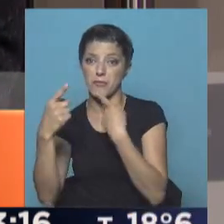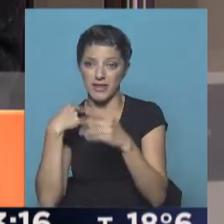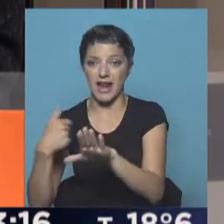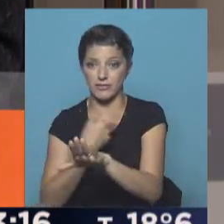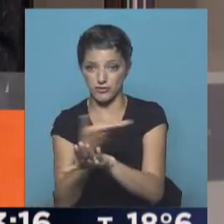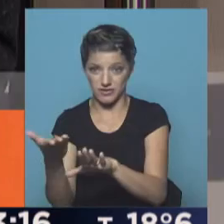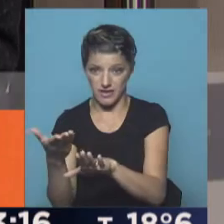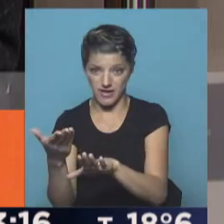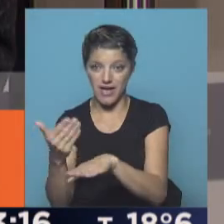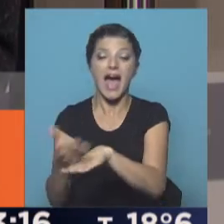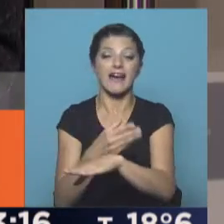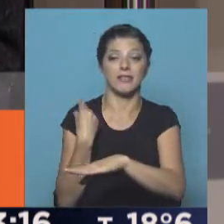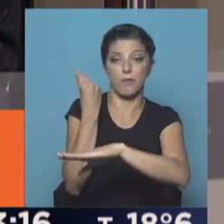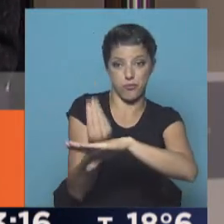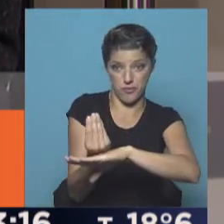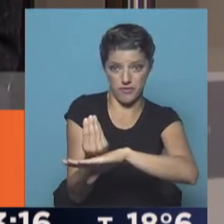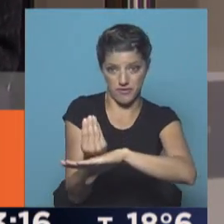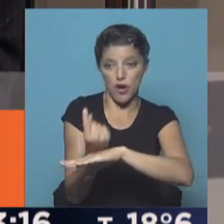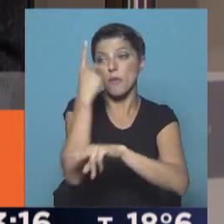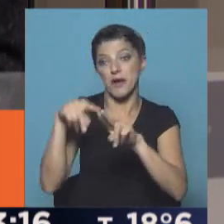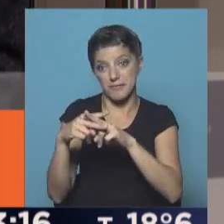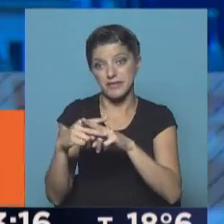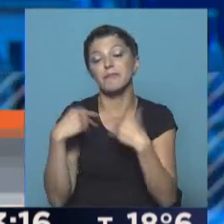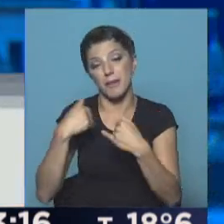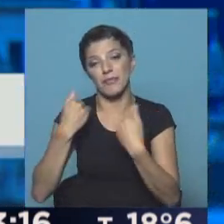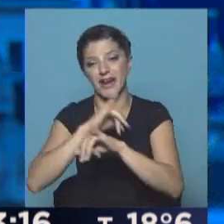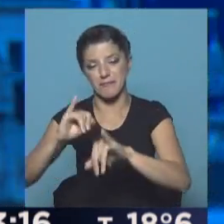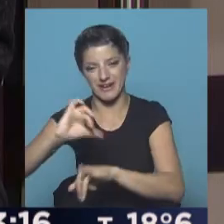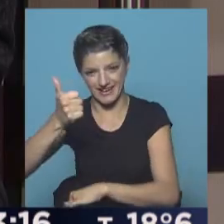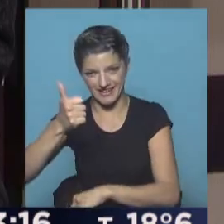asumir, o como uno de los argumentos para ganar una campaña. Gracias, Marcelo. Un placer. Bueno,